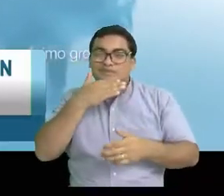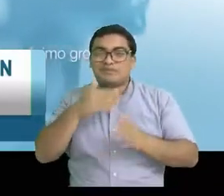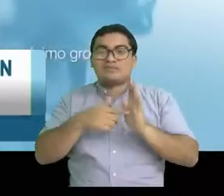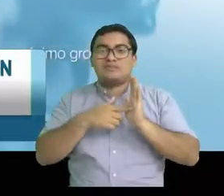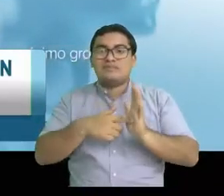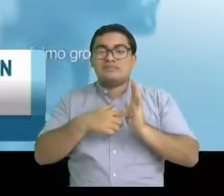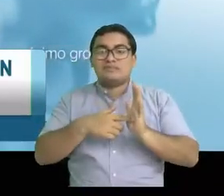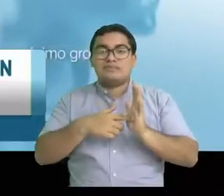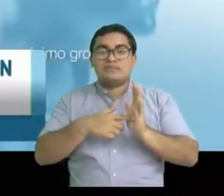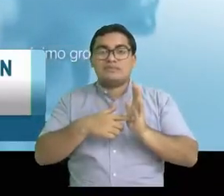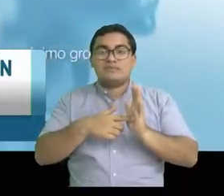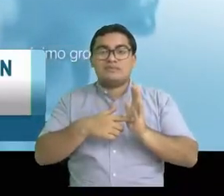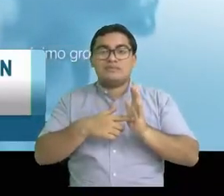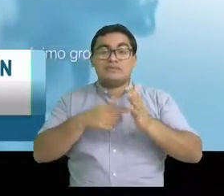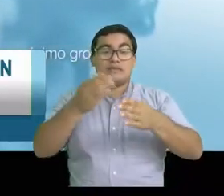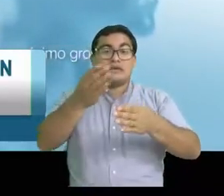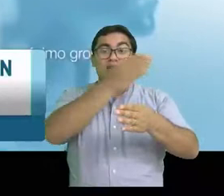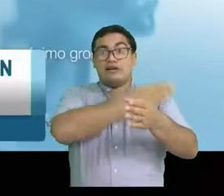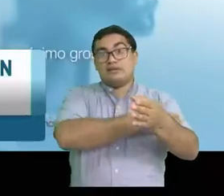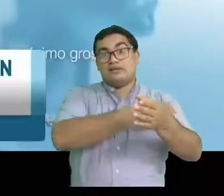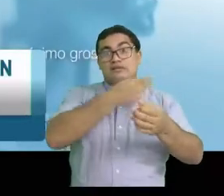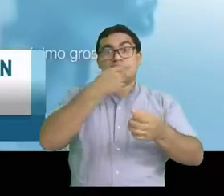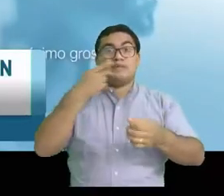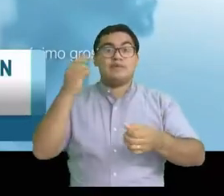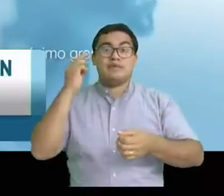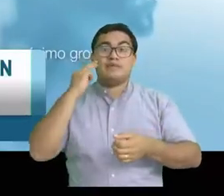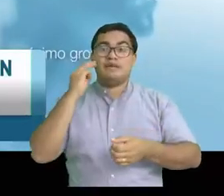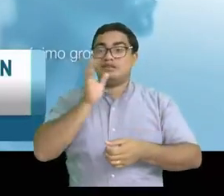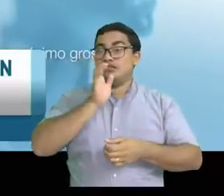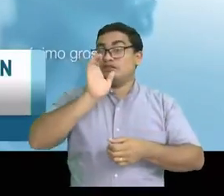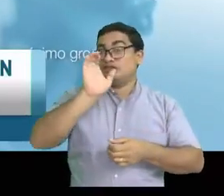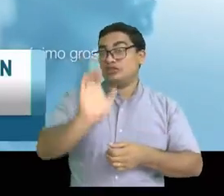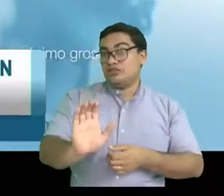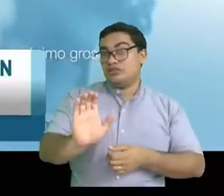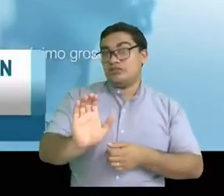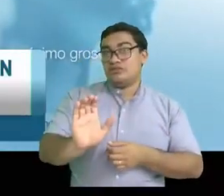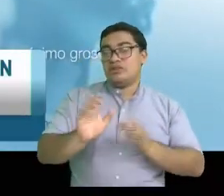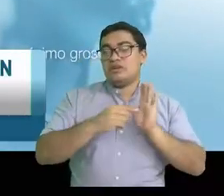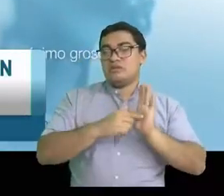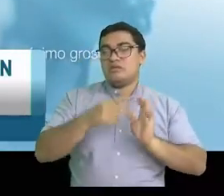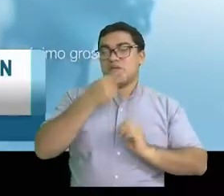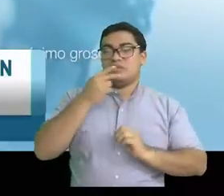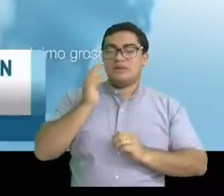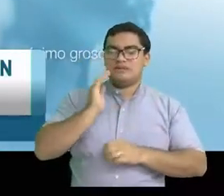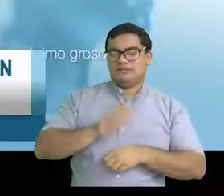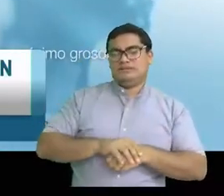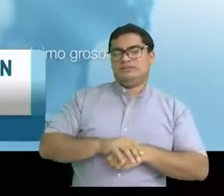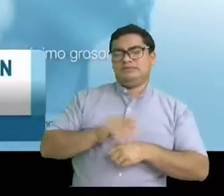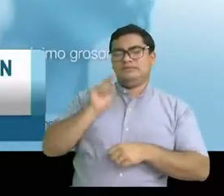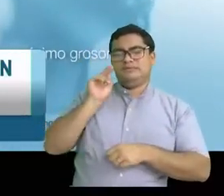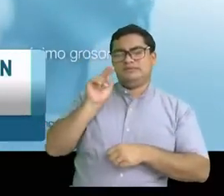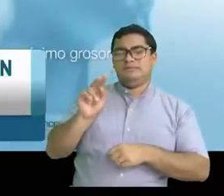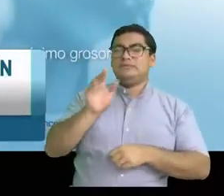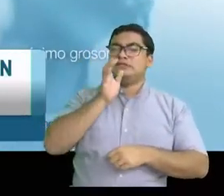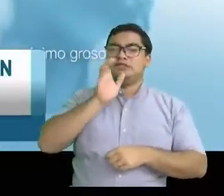nosotros prácticamente ya hecho por los papás. Porque sí. Los papás llegan diciéndonos que ellos le miran algo anormal